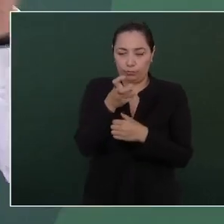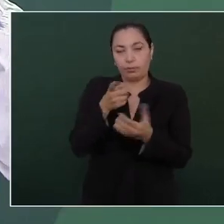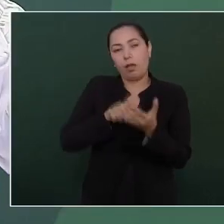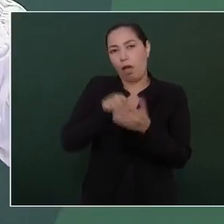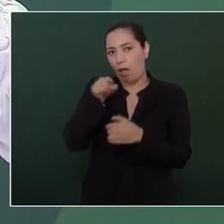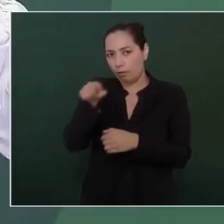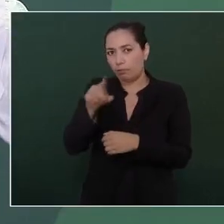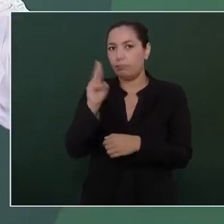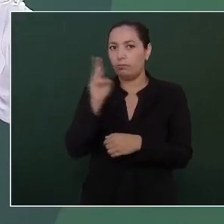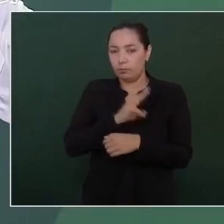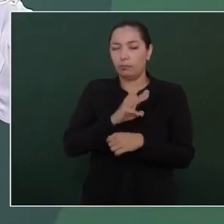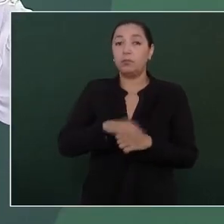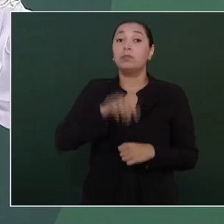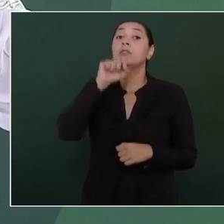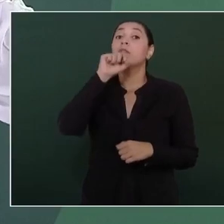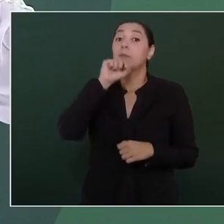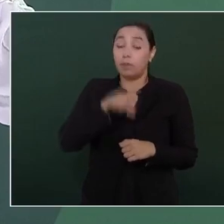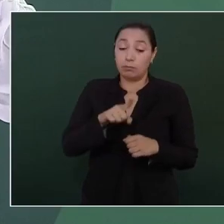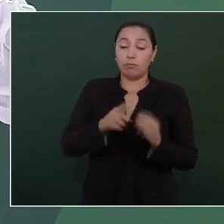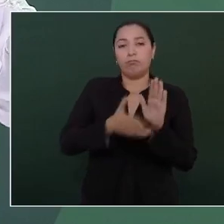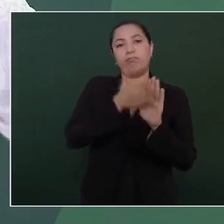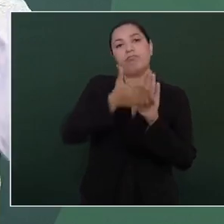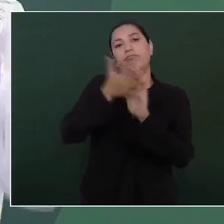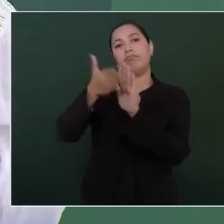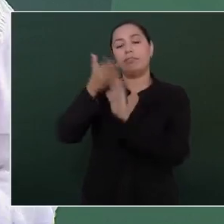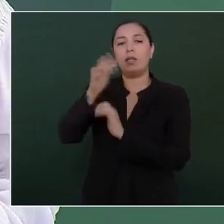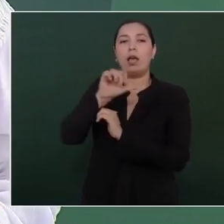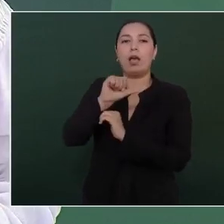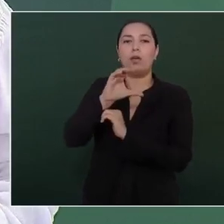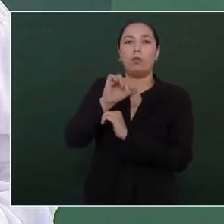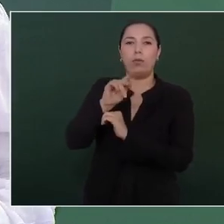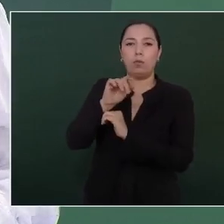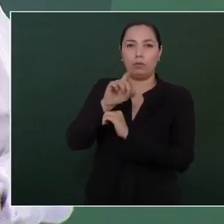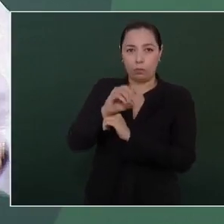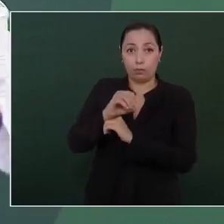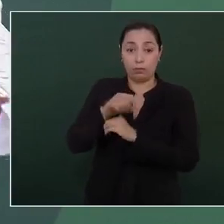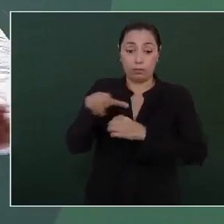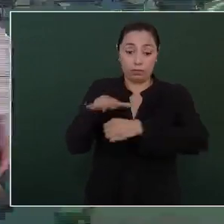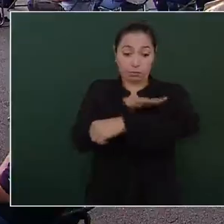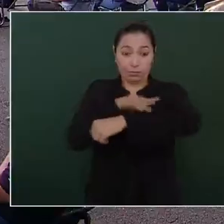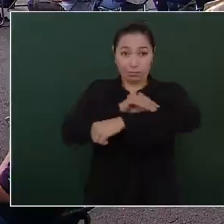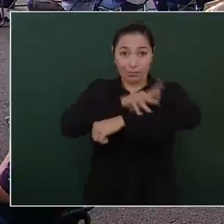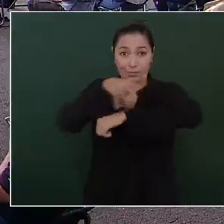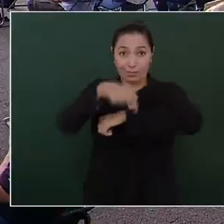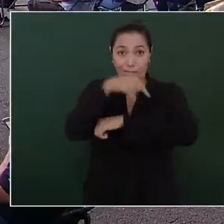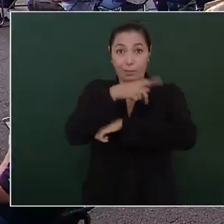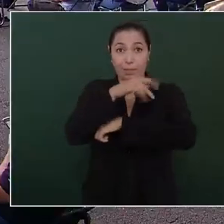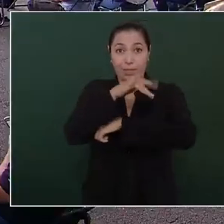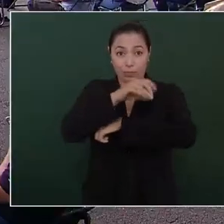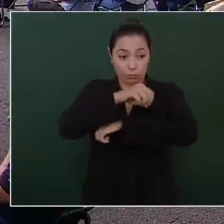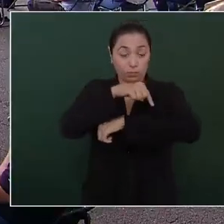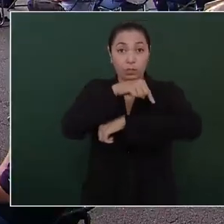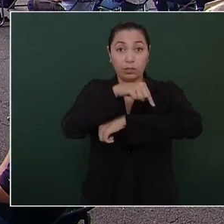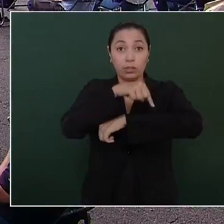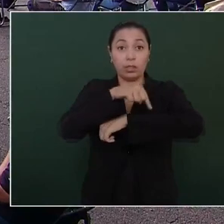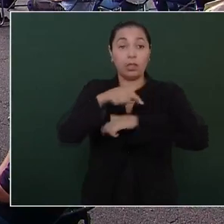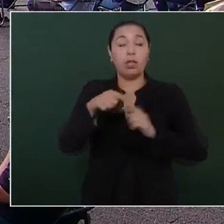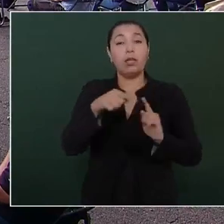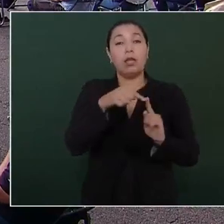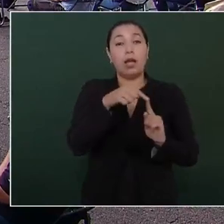Estamos construyendo un acueducto de la presa Picacho